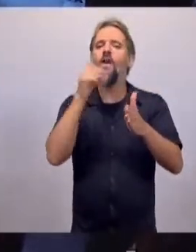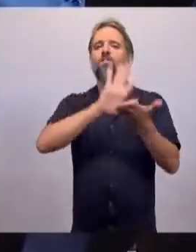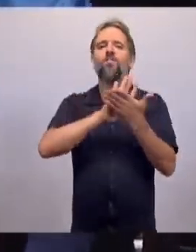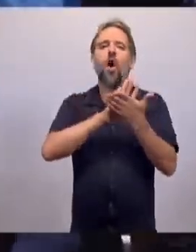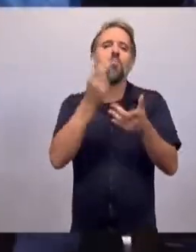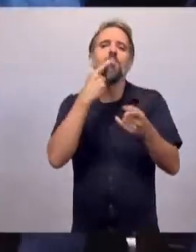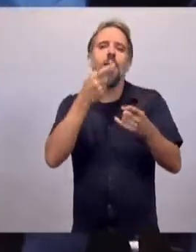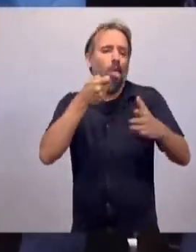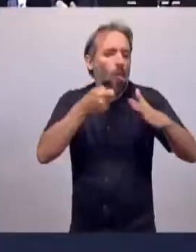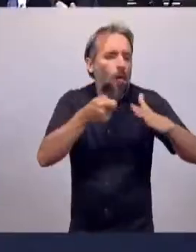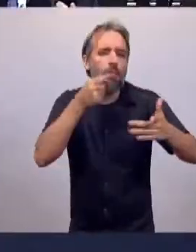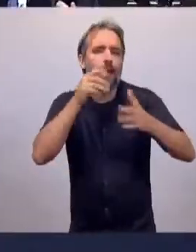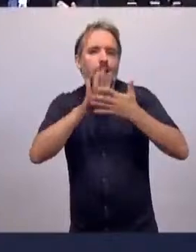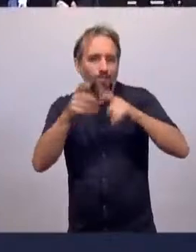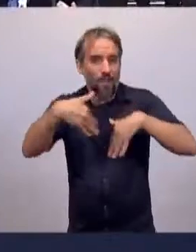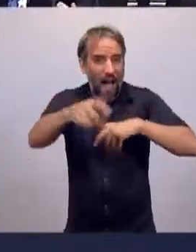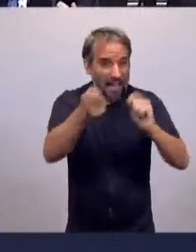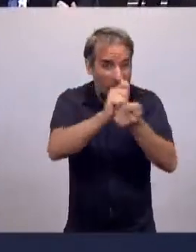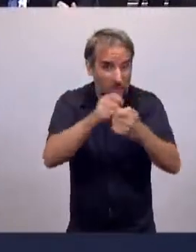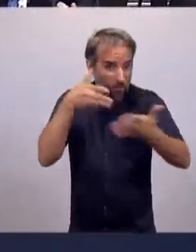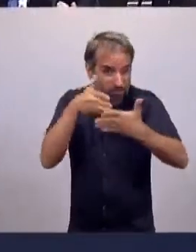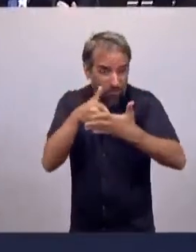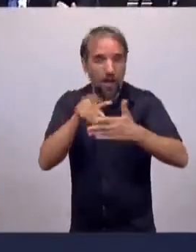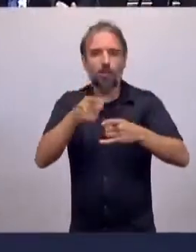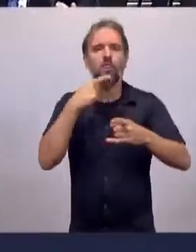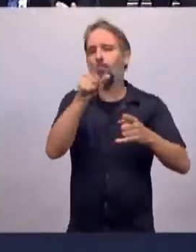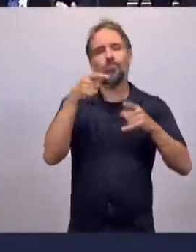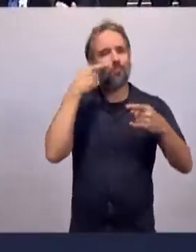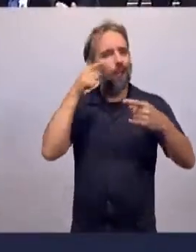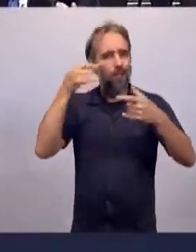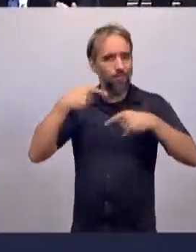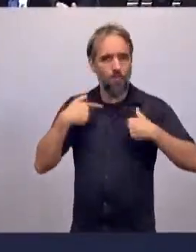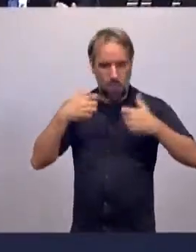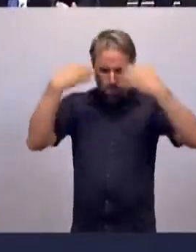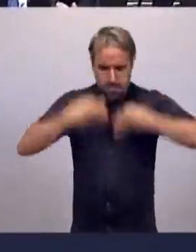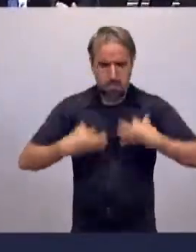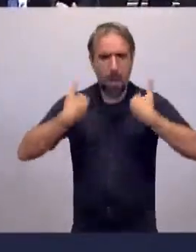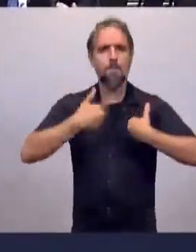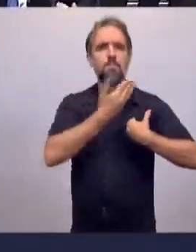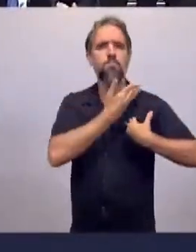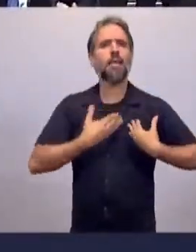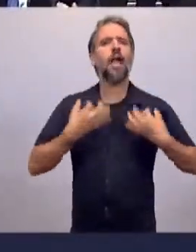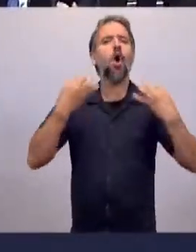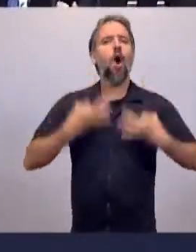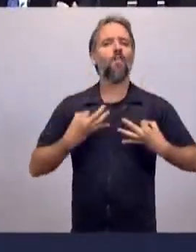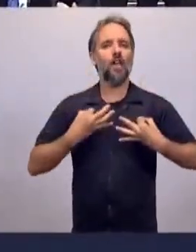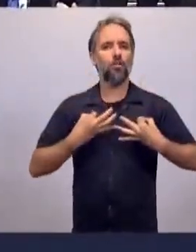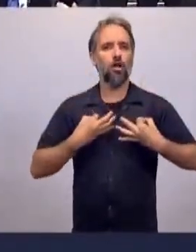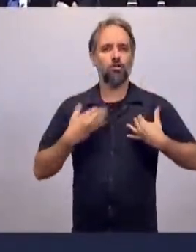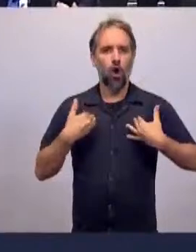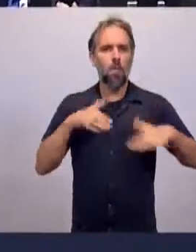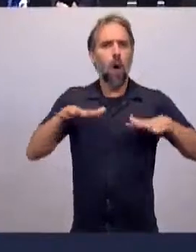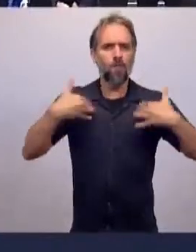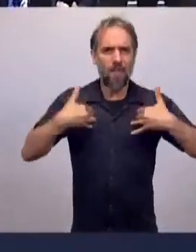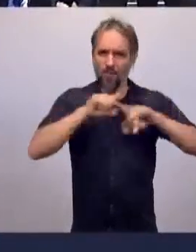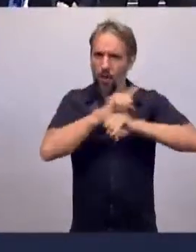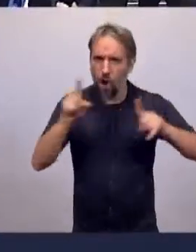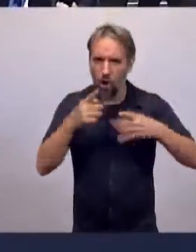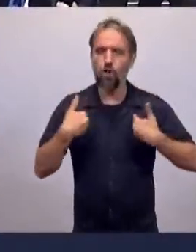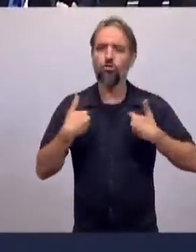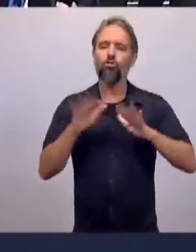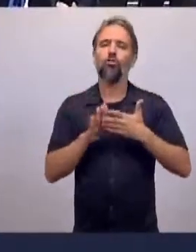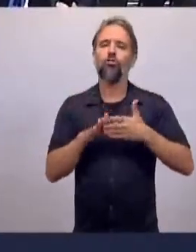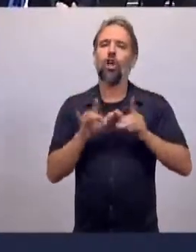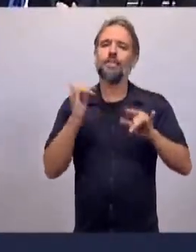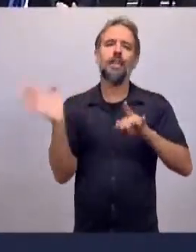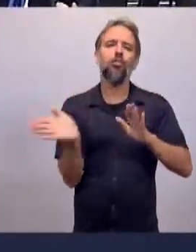para obstaculizar el cambio, les decimos que se van a encontrar con un presidente de convicciones inamovibles que utilizará